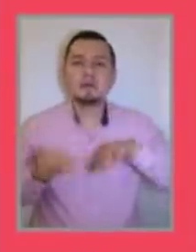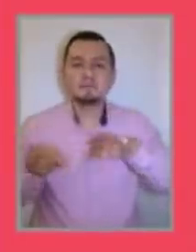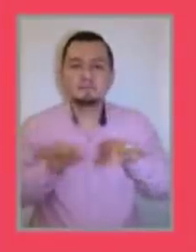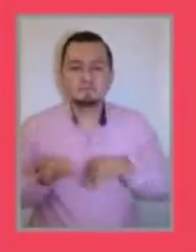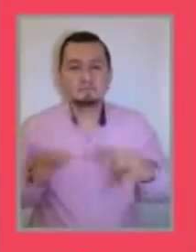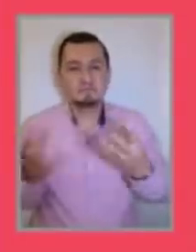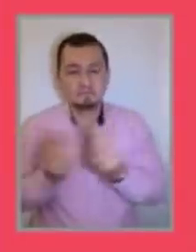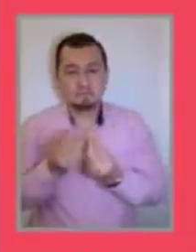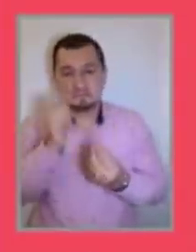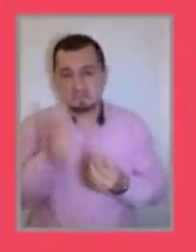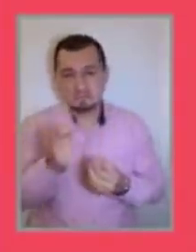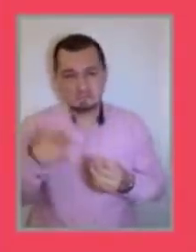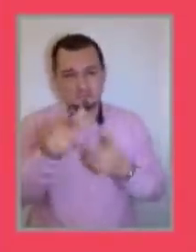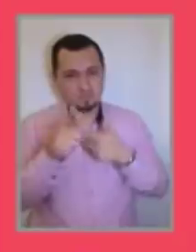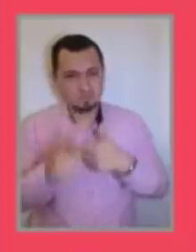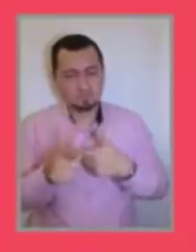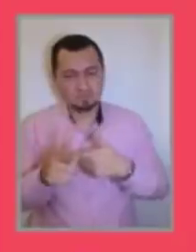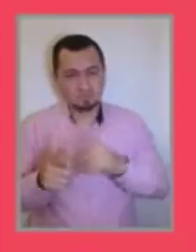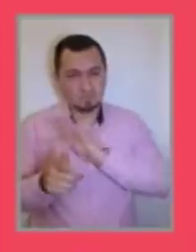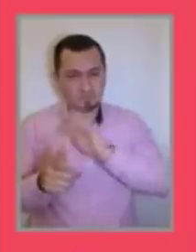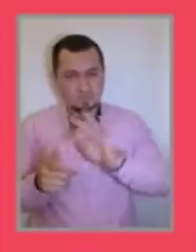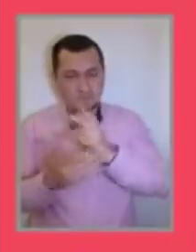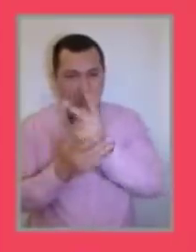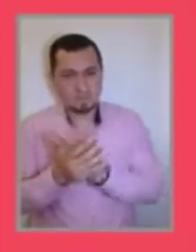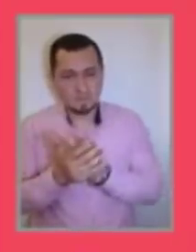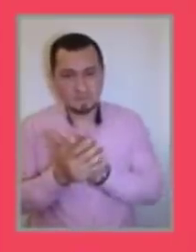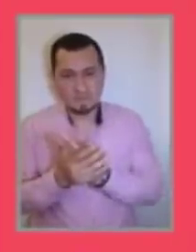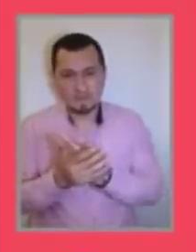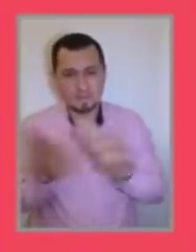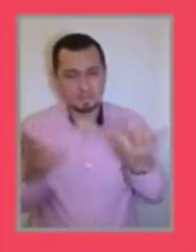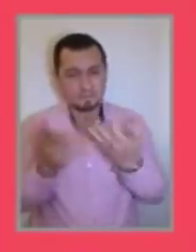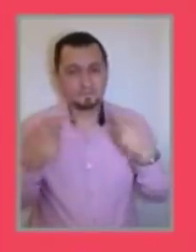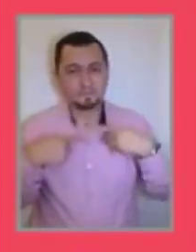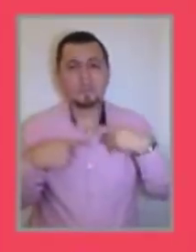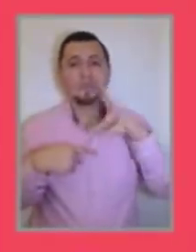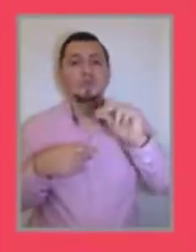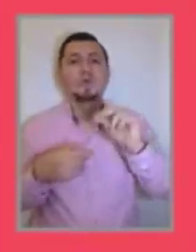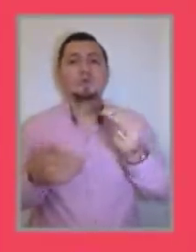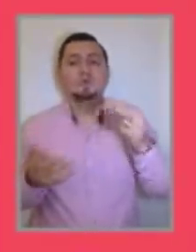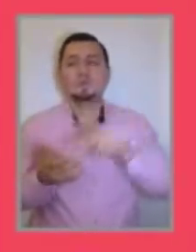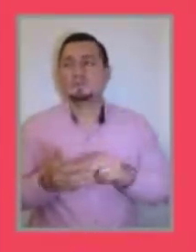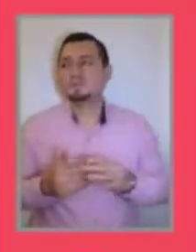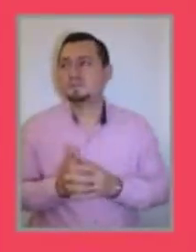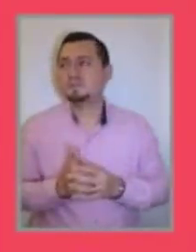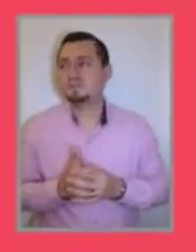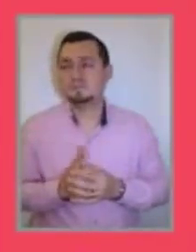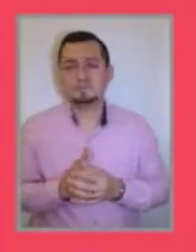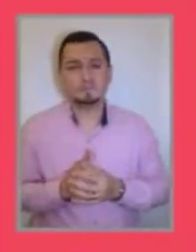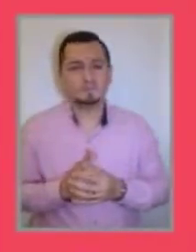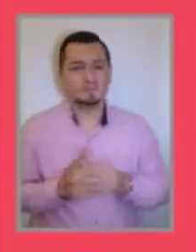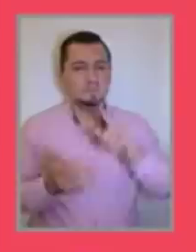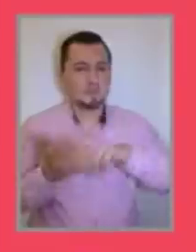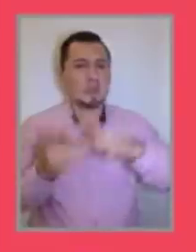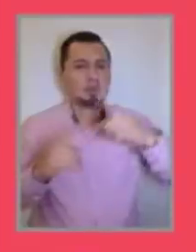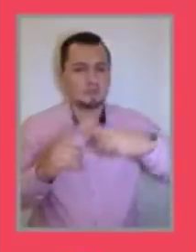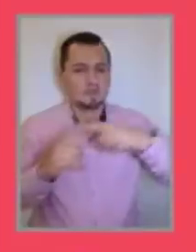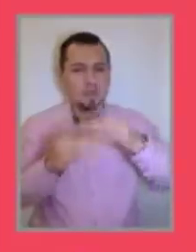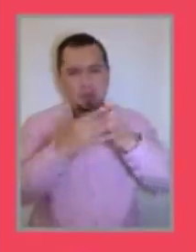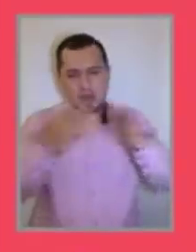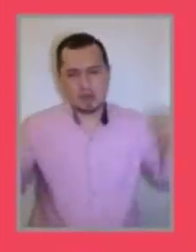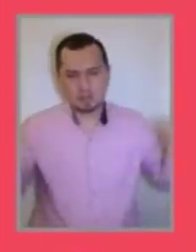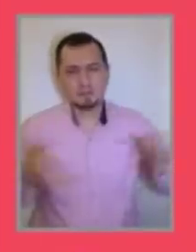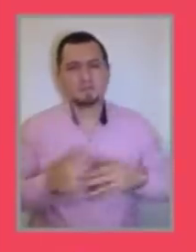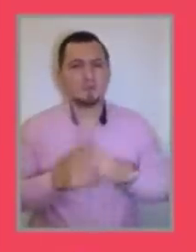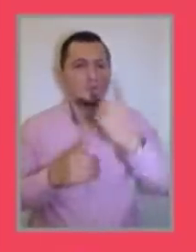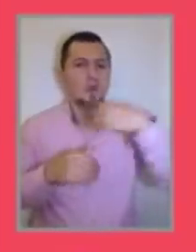actividades que les van a programar los maestros para su semana de no presencialidad. Les dejarían como una tarea larga de semana. Correcto, es correcto. Y